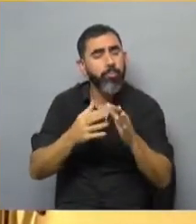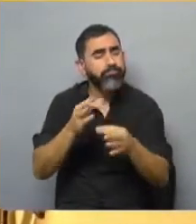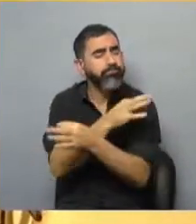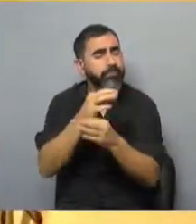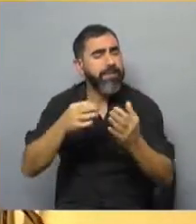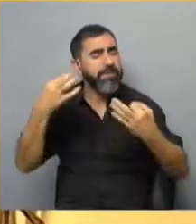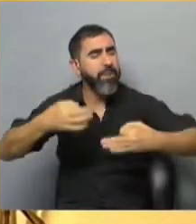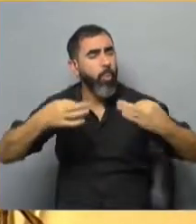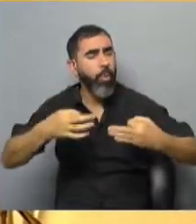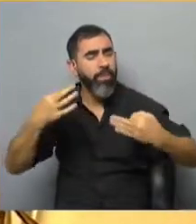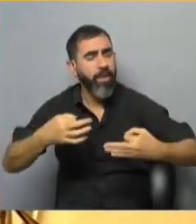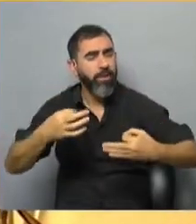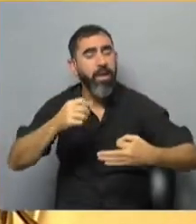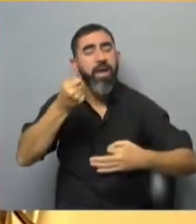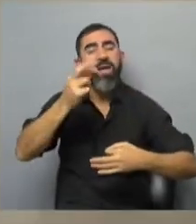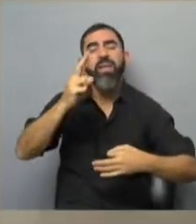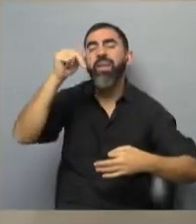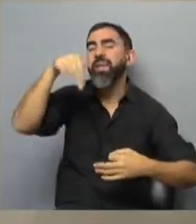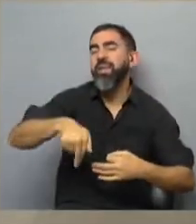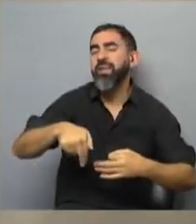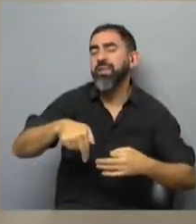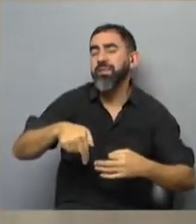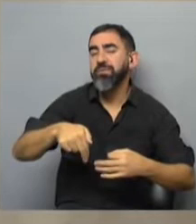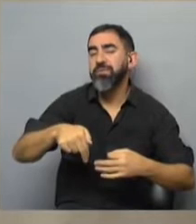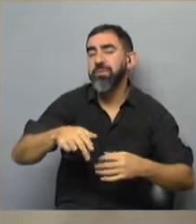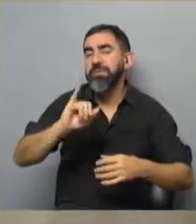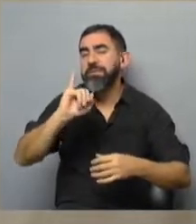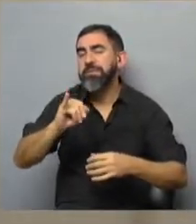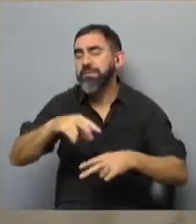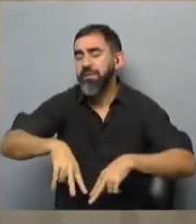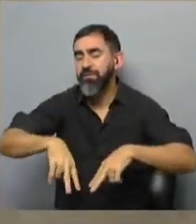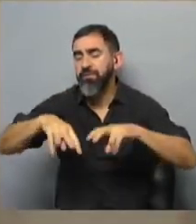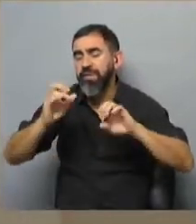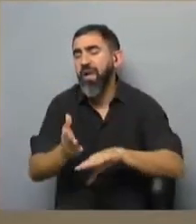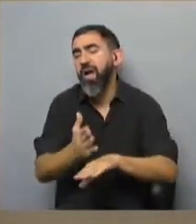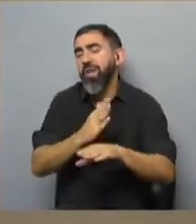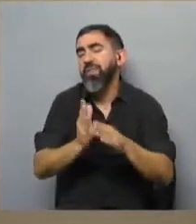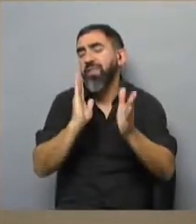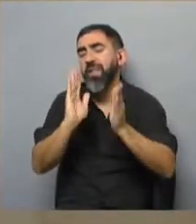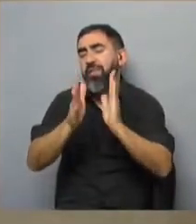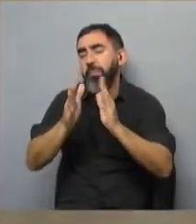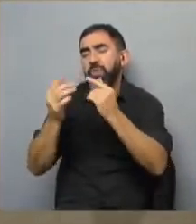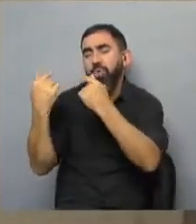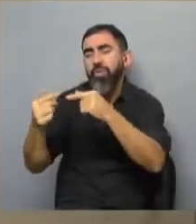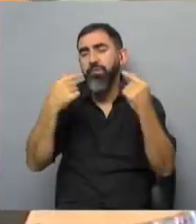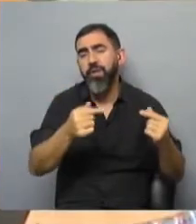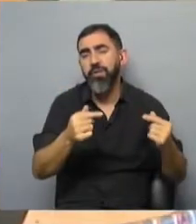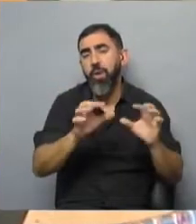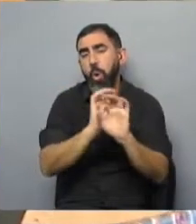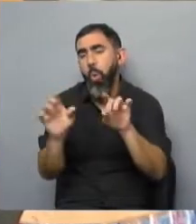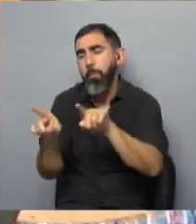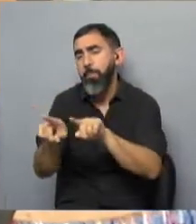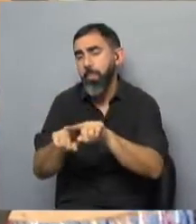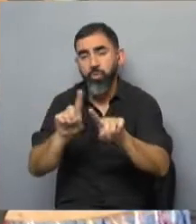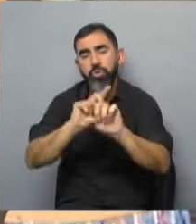de la sustancia llamada ARN mensajero y revelar si se estudiaron terapias anti-COVID-19 alternativas y, en caso